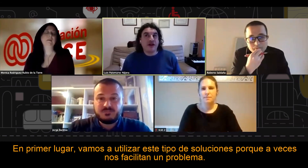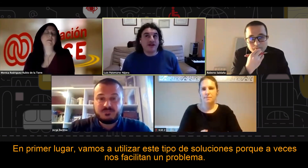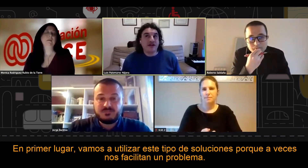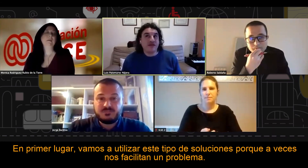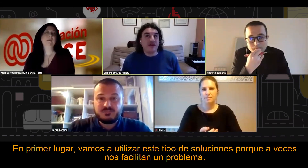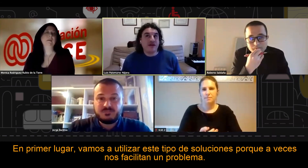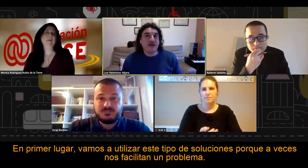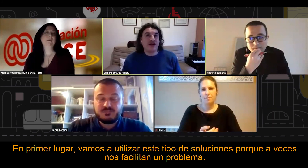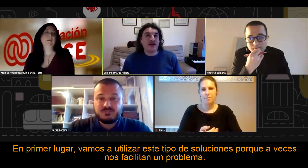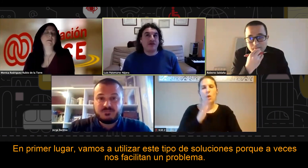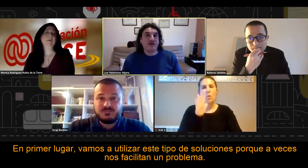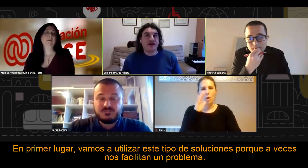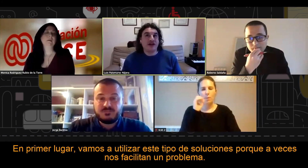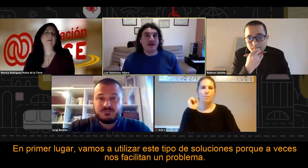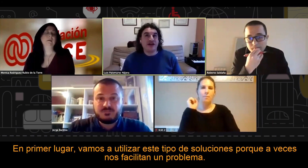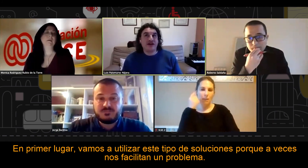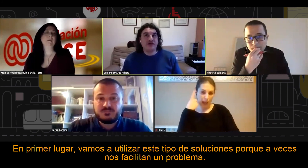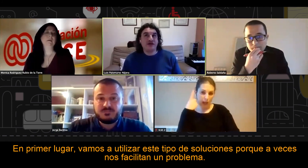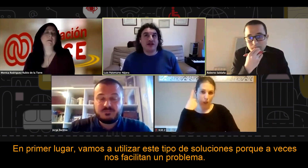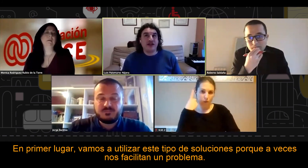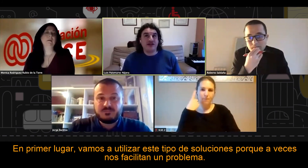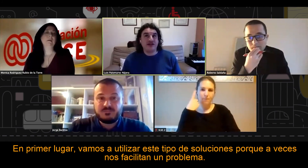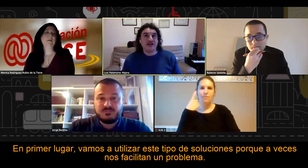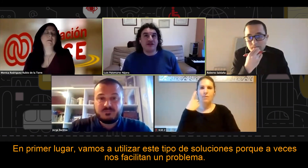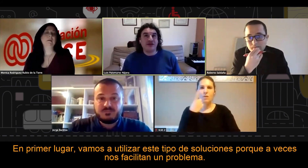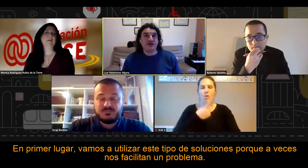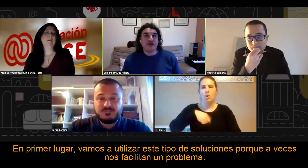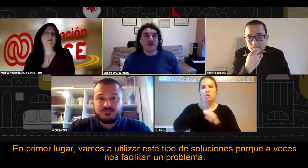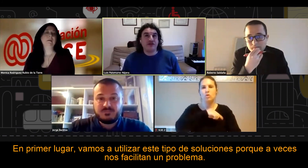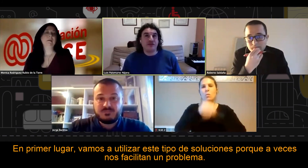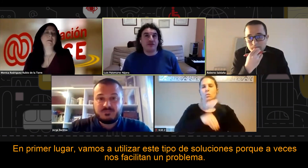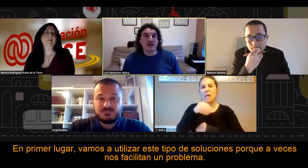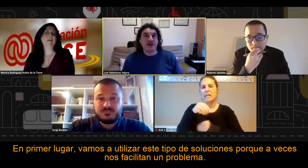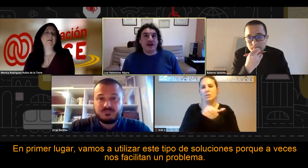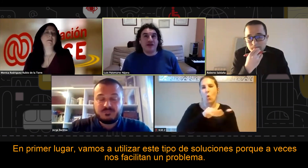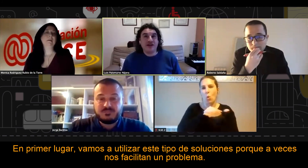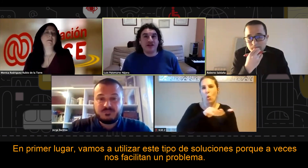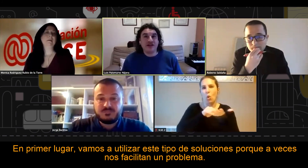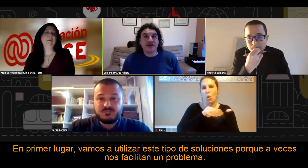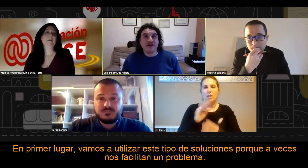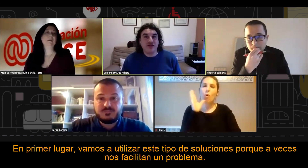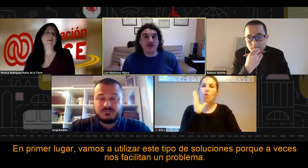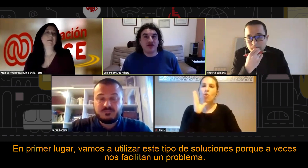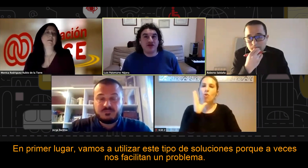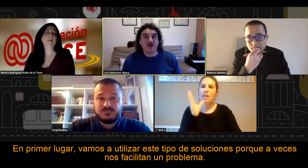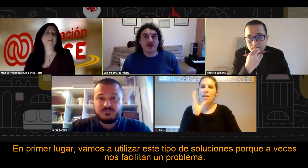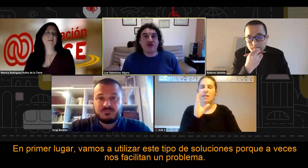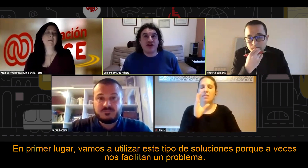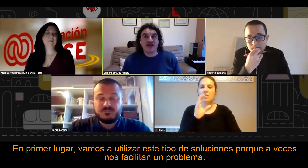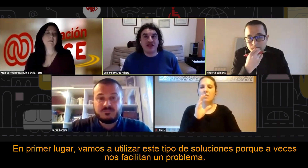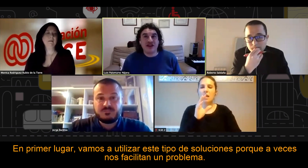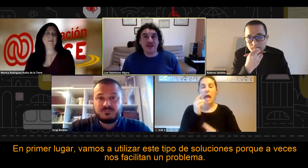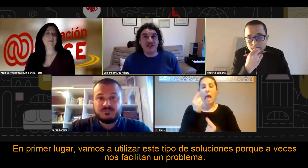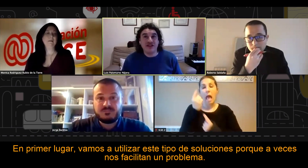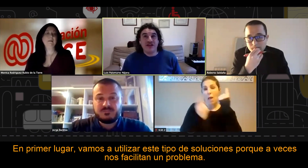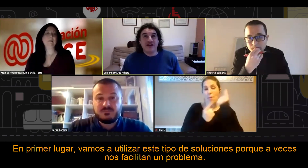lugar, vamos a utilizar este tipo de soluciones, bueno, pues porque a veces nos